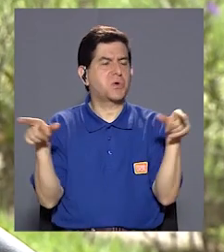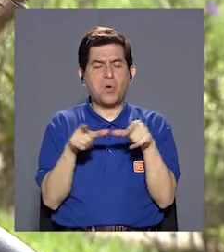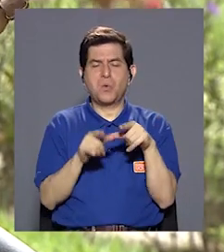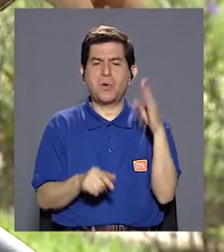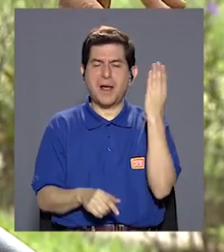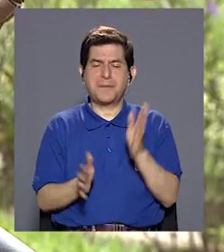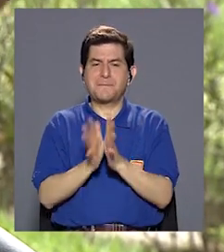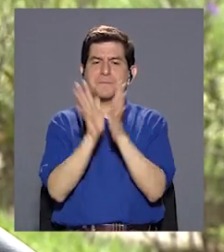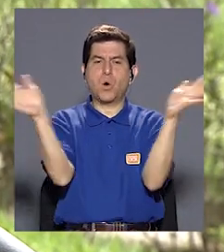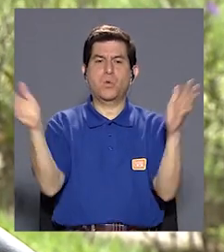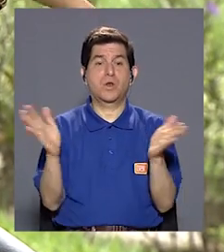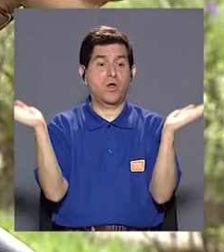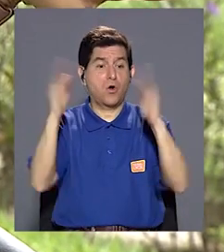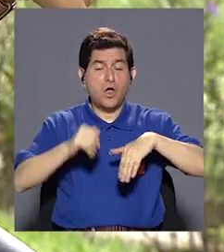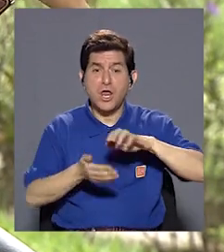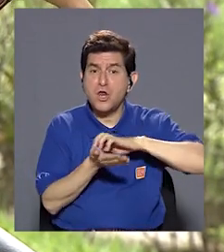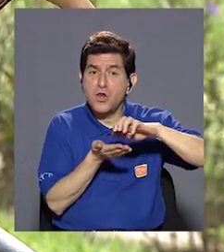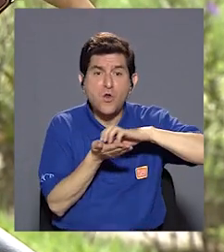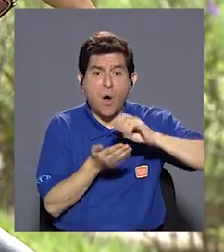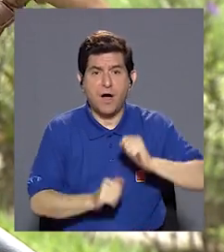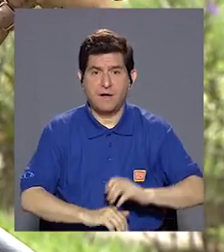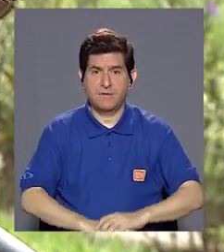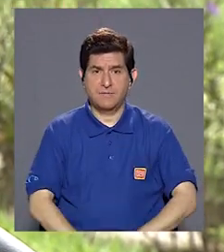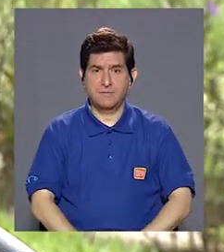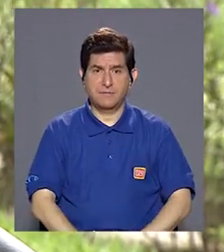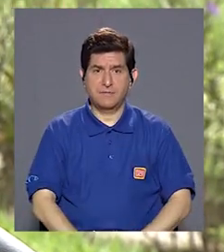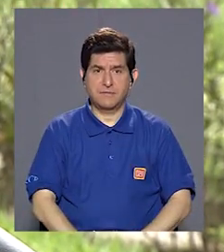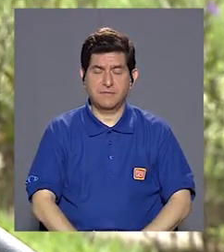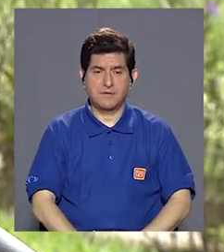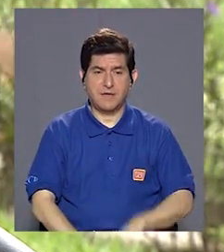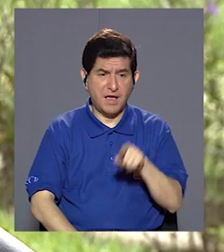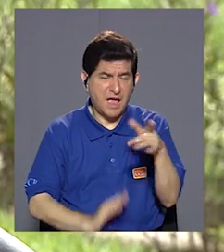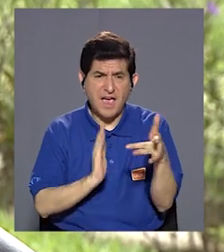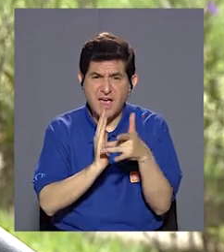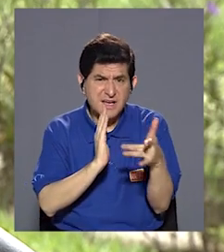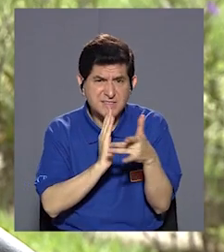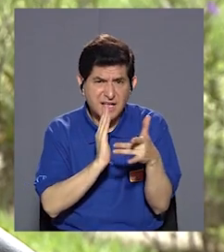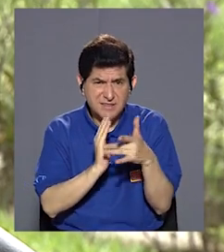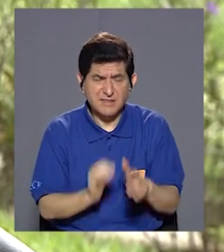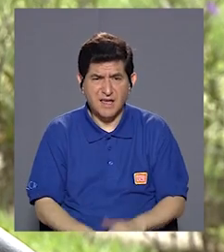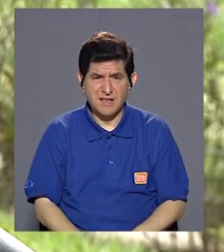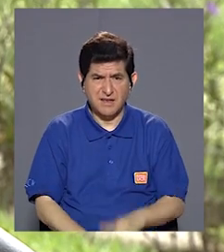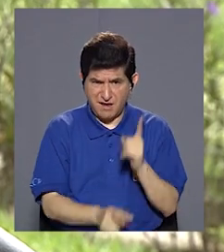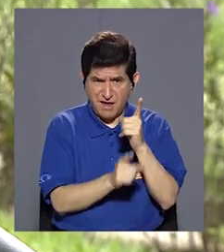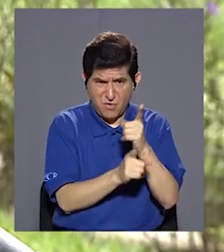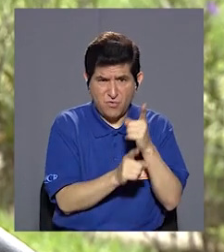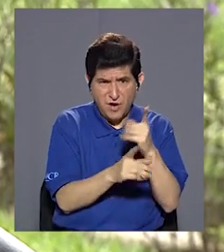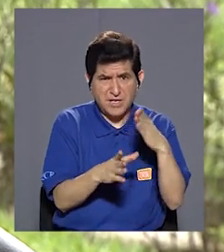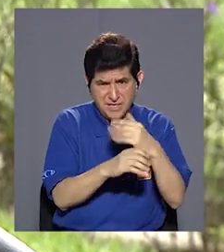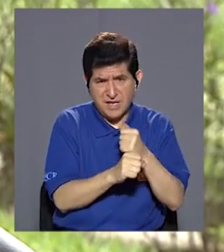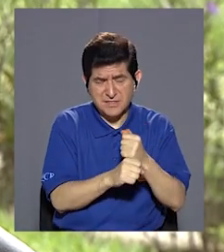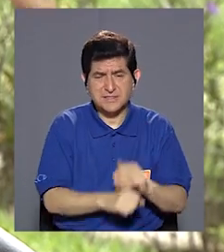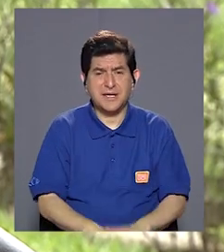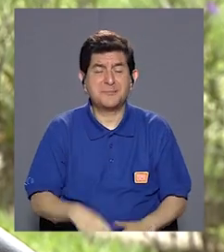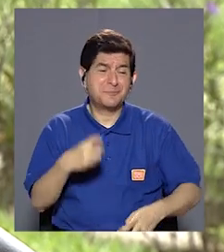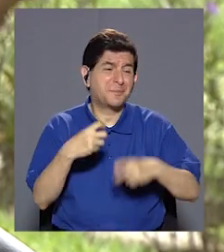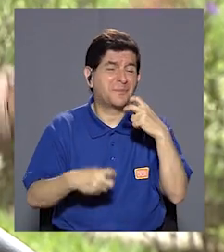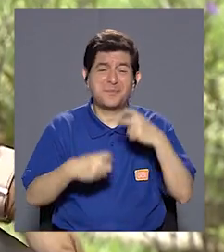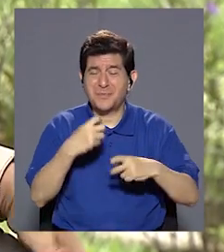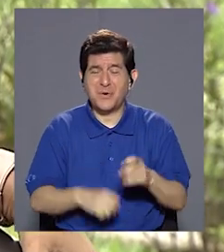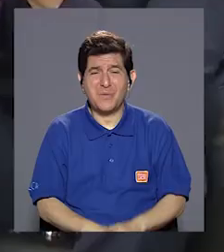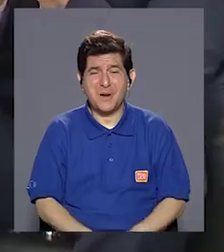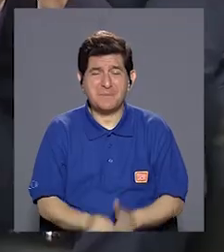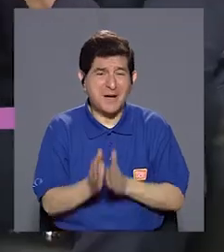lugar, un baño público, y no hay jabón. ¿Hago esta técnica y es válido? El problema